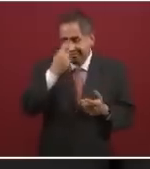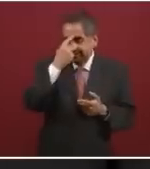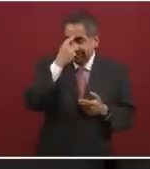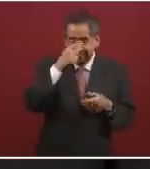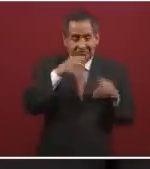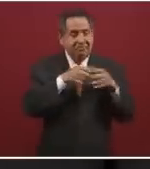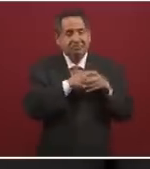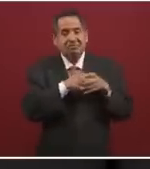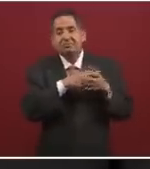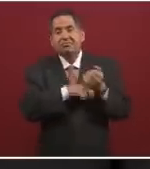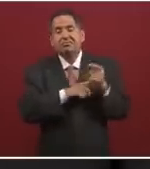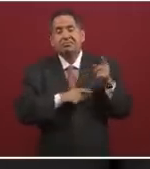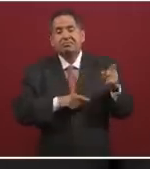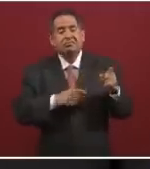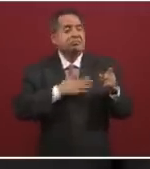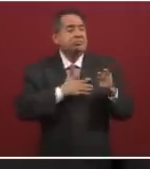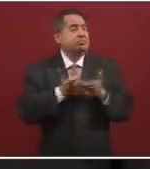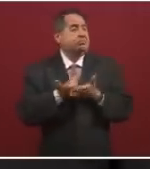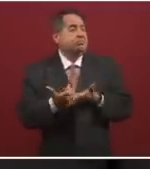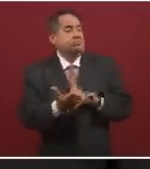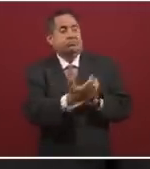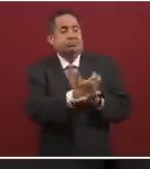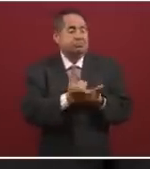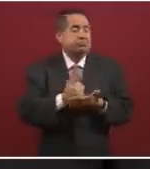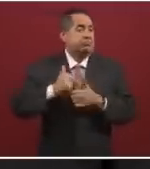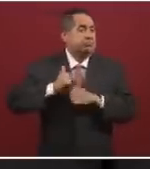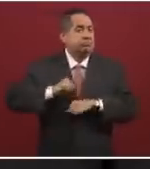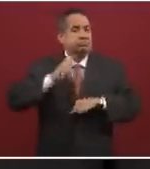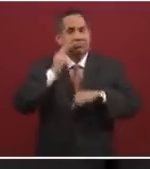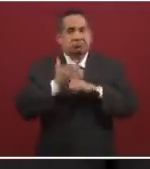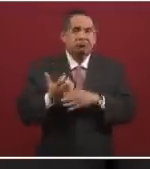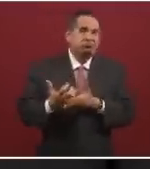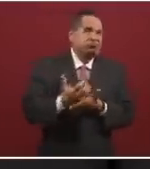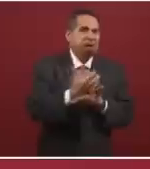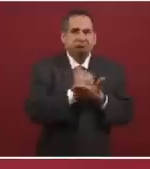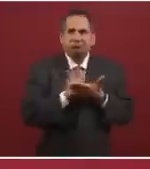era su sueldo, su cargo,